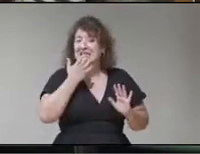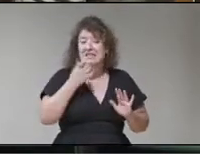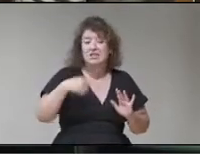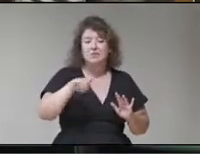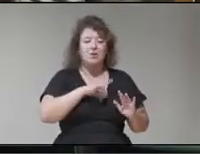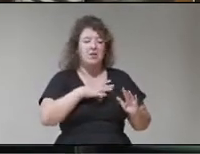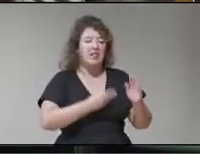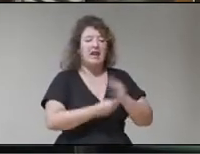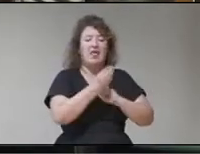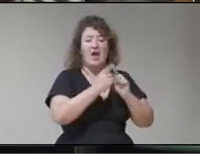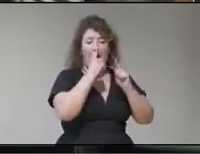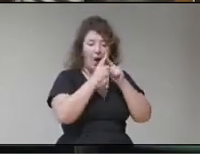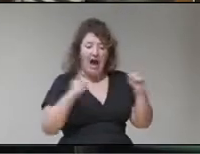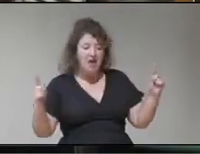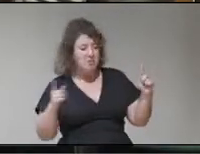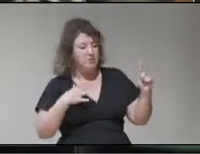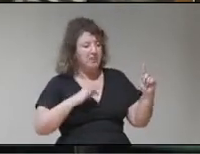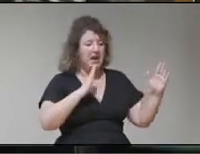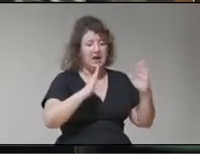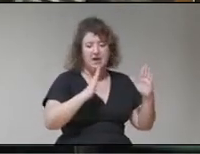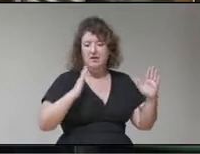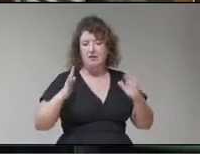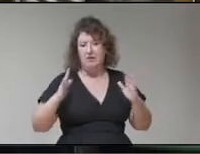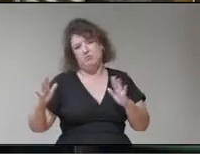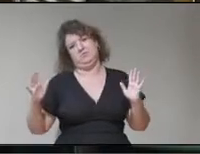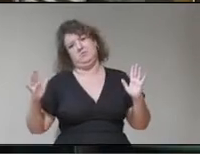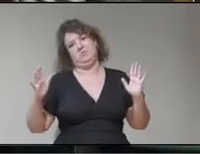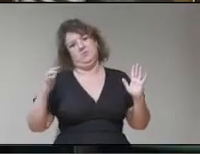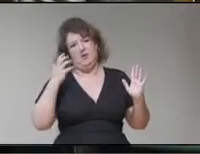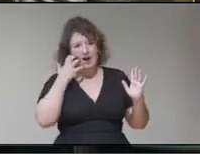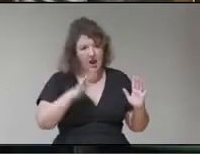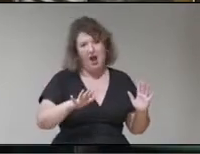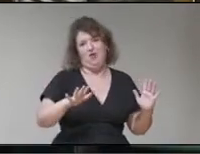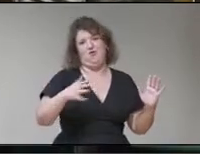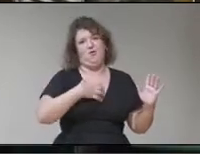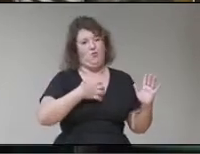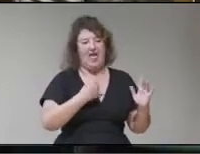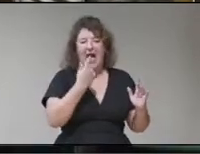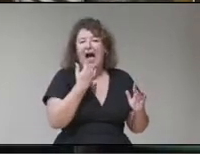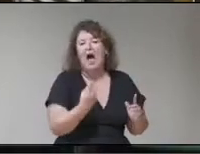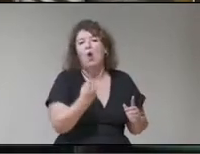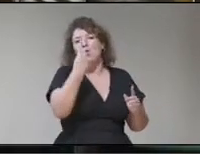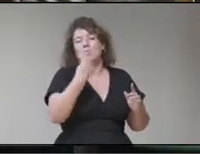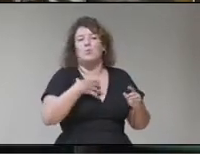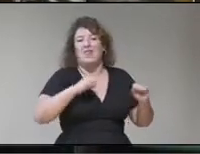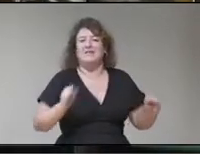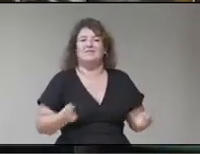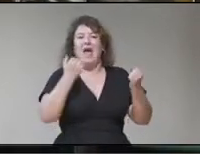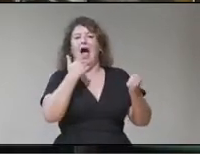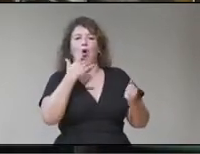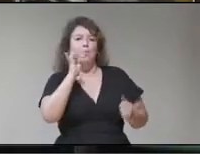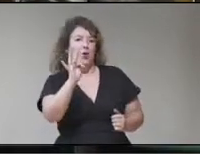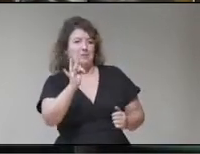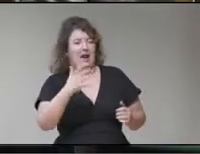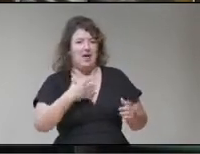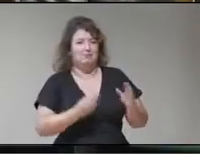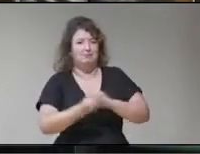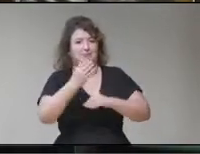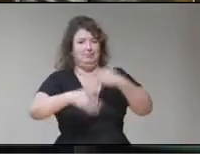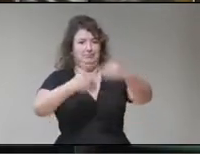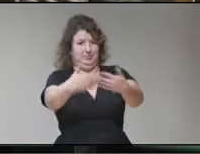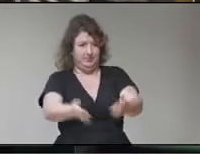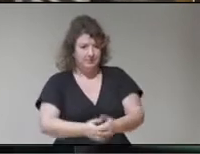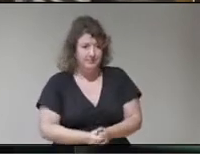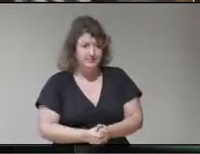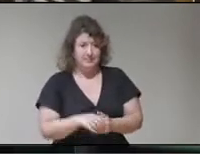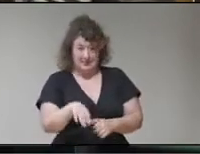los nacimientos a lo largo del año, coño, malo ha de ser que alguno de ellos no se encuentre con unas condiciones favorables. ¿Me entendéis?